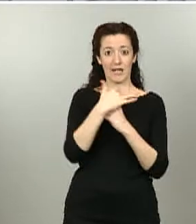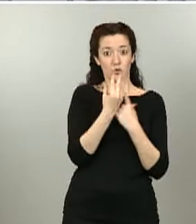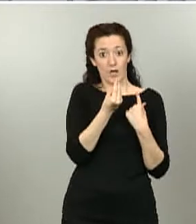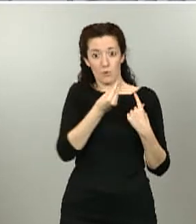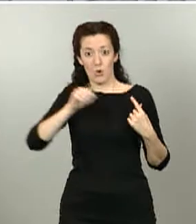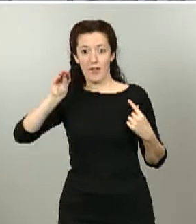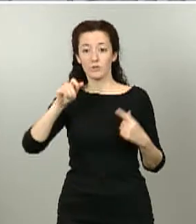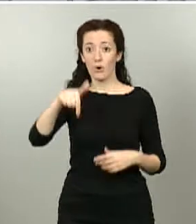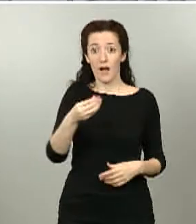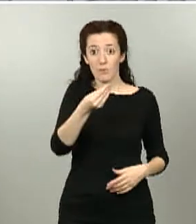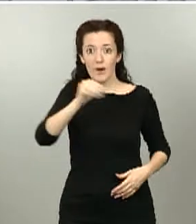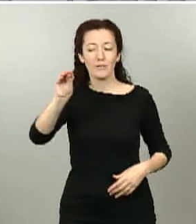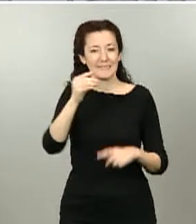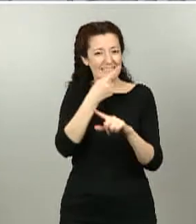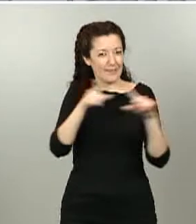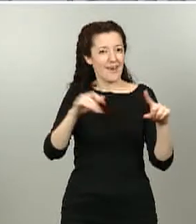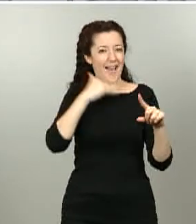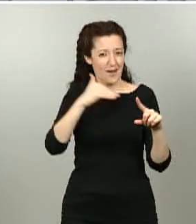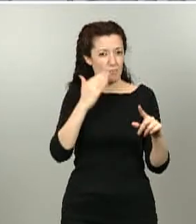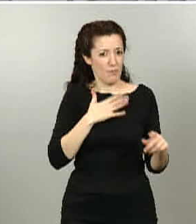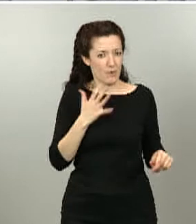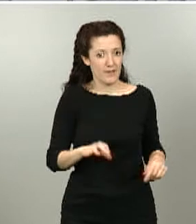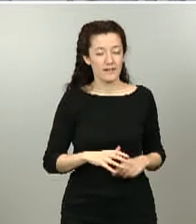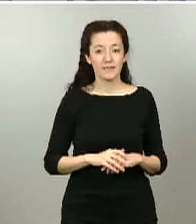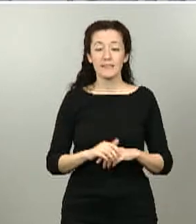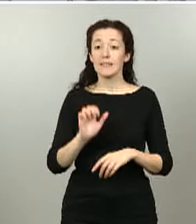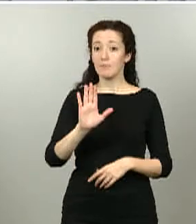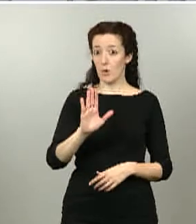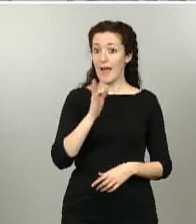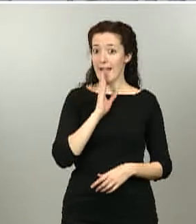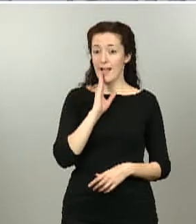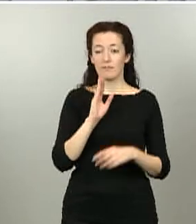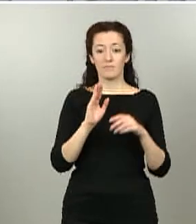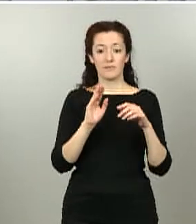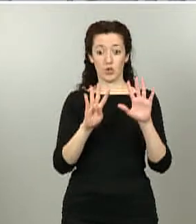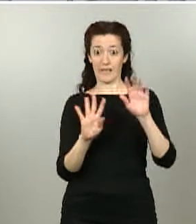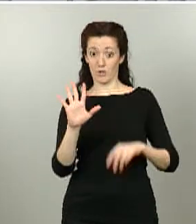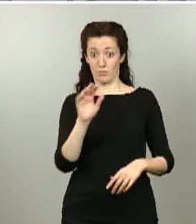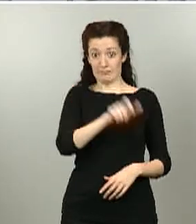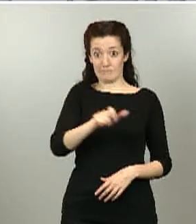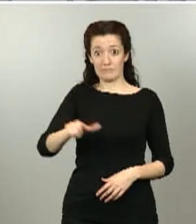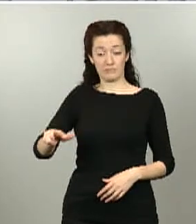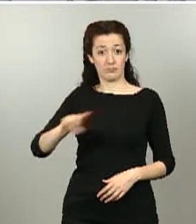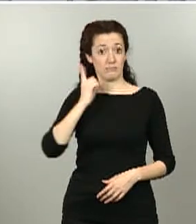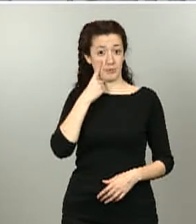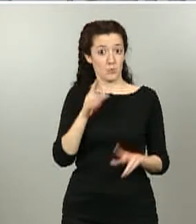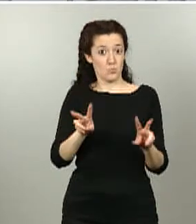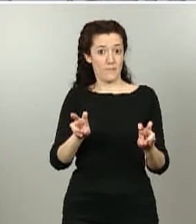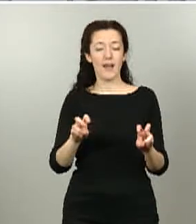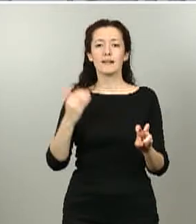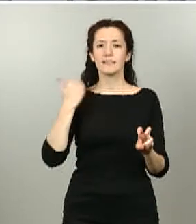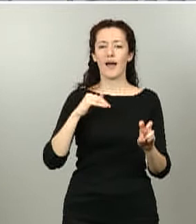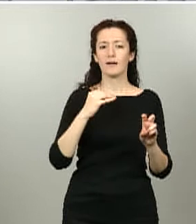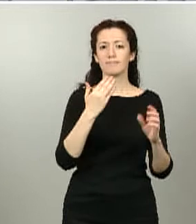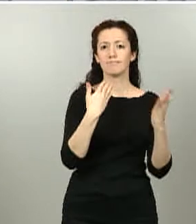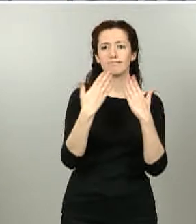hoy. Pero el dato de 95 lo hemos estado discutiendo con las comunidades en las que había este tipo de dudas y el dato correcto es de 95. El problema puede